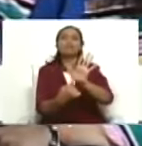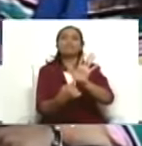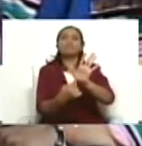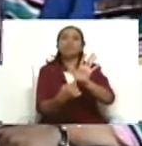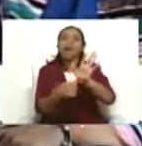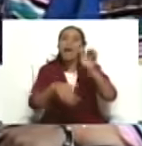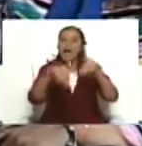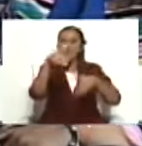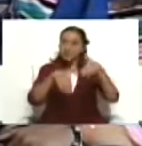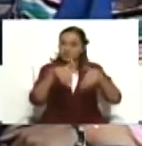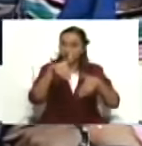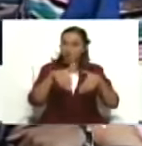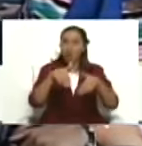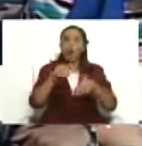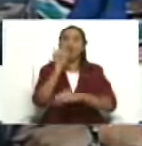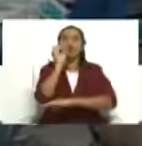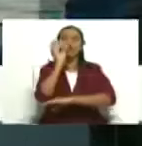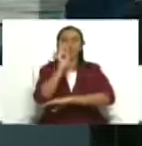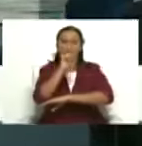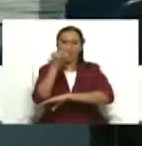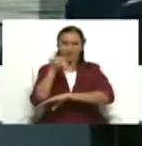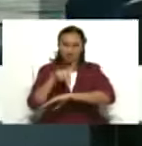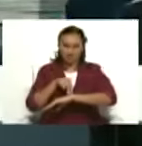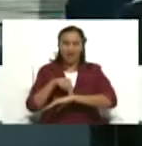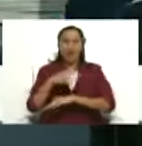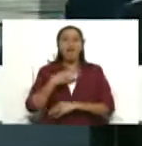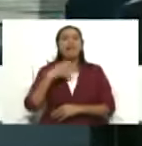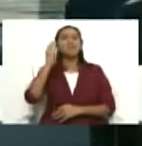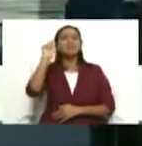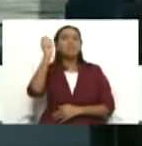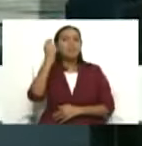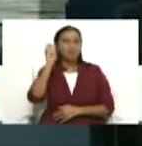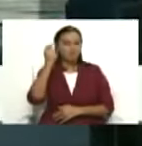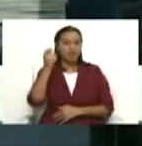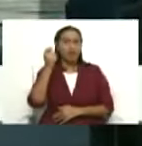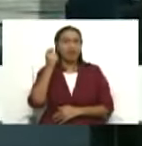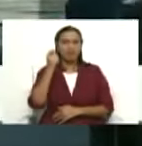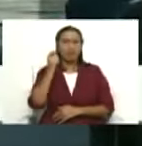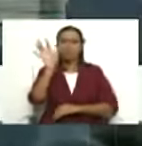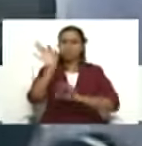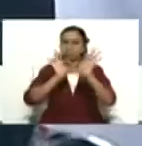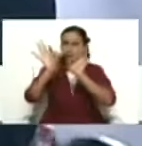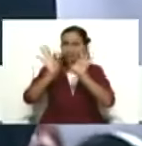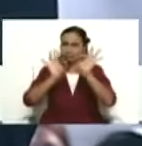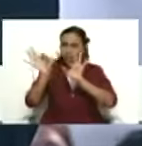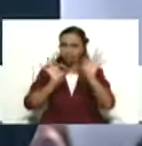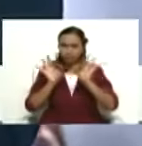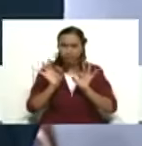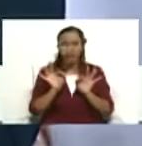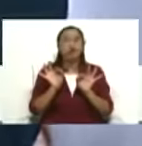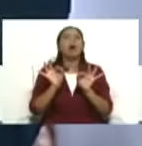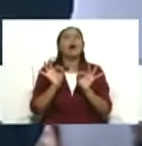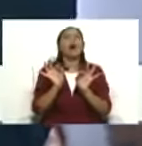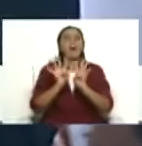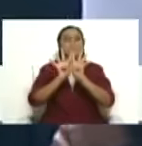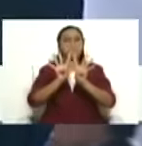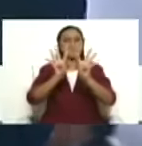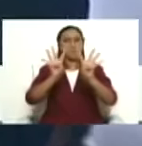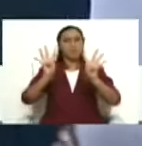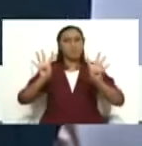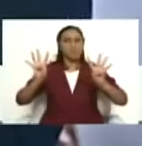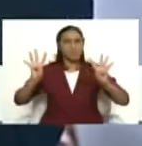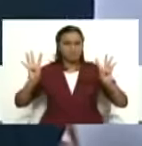Consejo Nacional Electoral y la organización con las suficientes garantías del evento